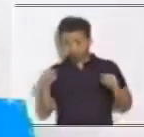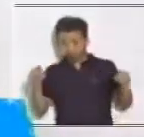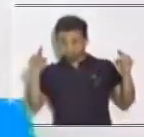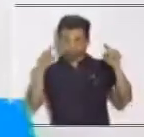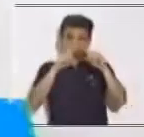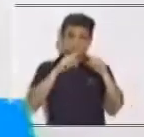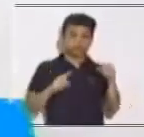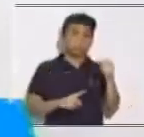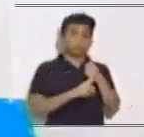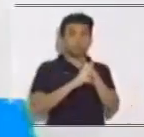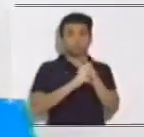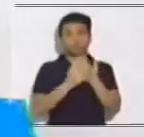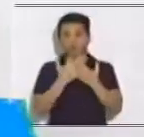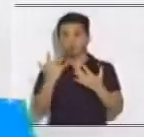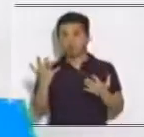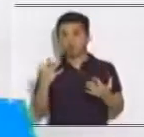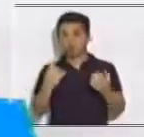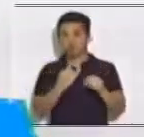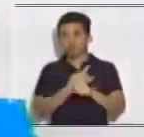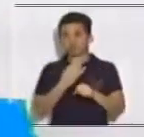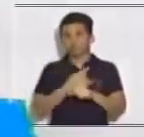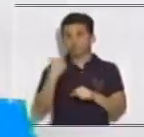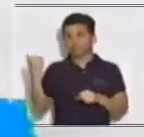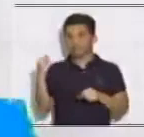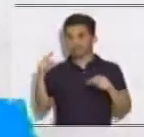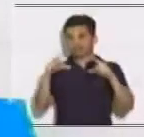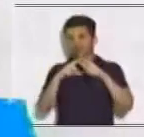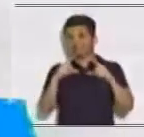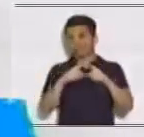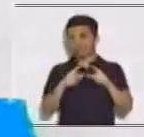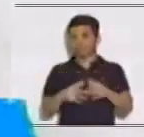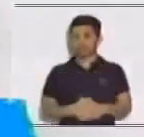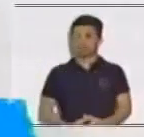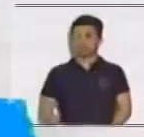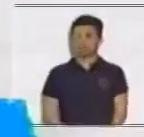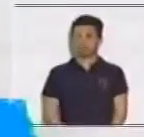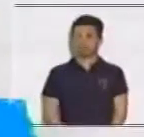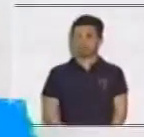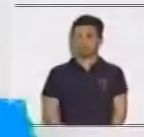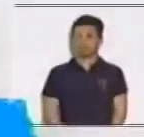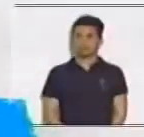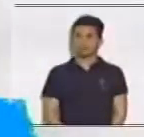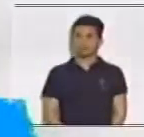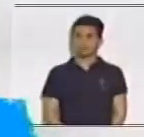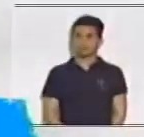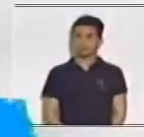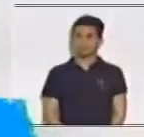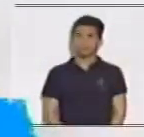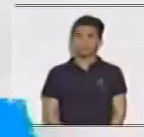los problemas utilizando este tipo de triángulos? El teorema de Pitágoras, ¿verdad? Y